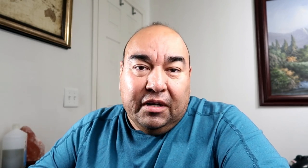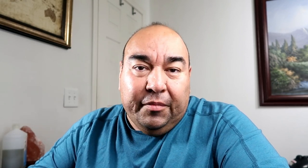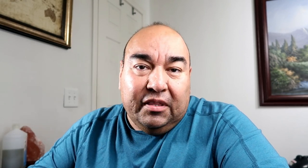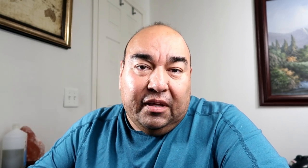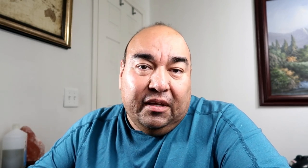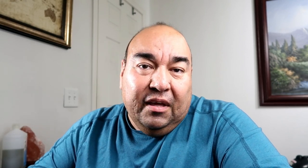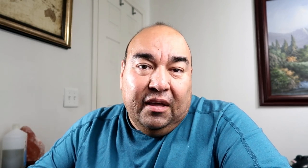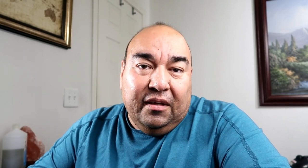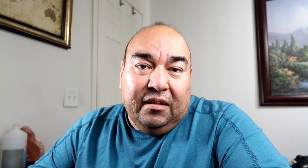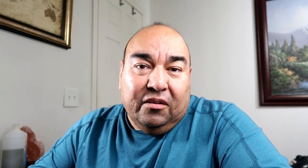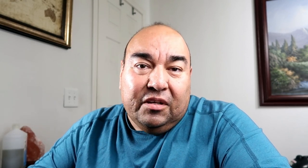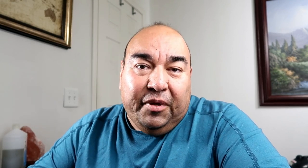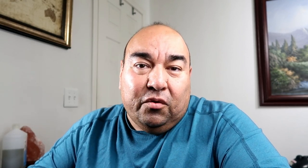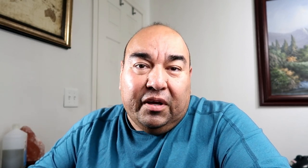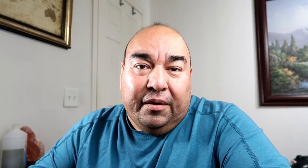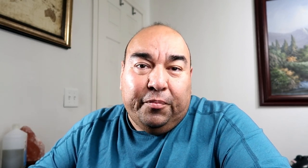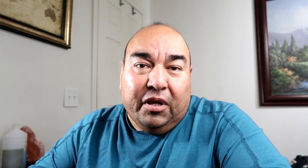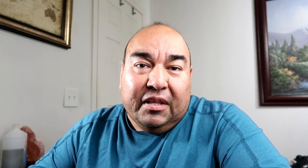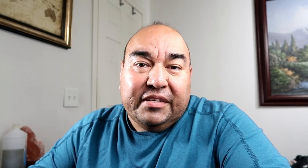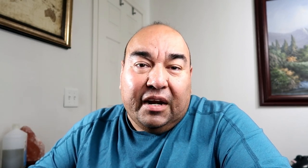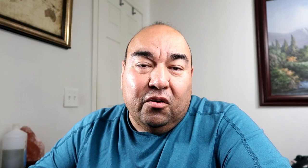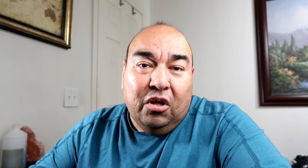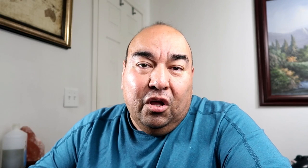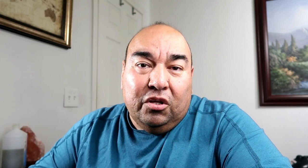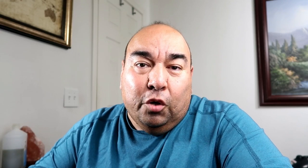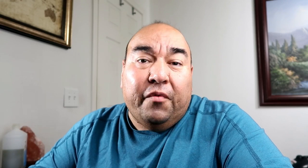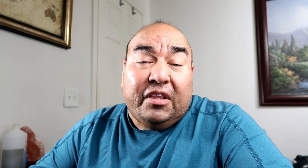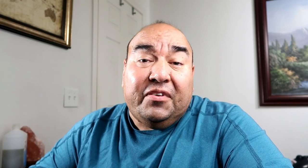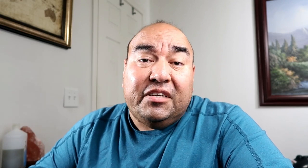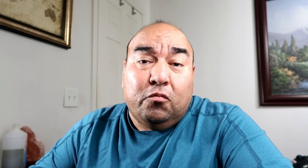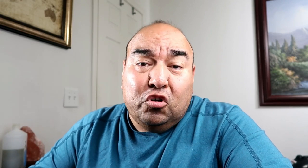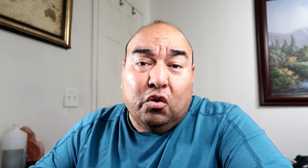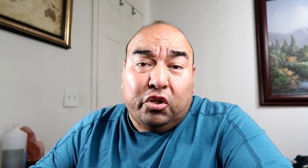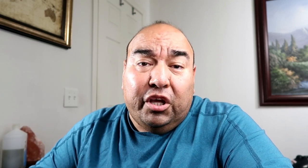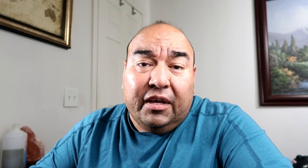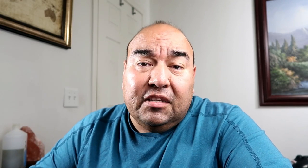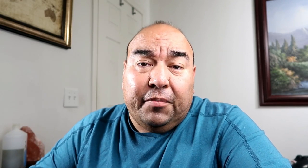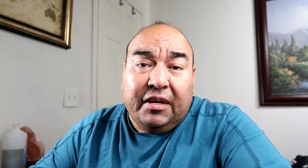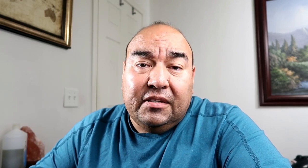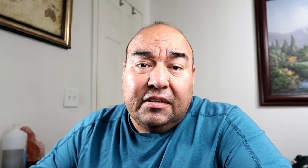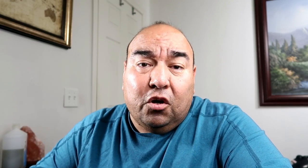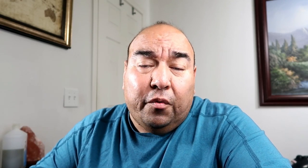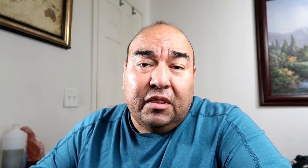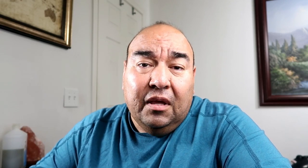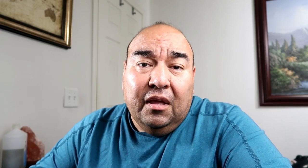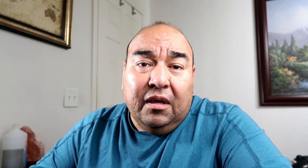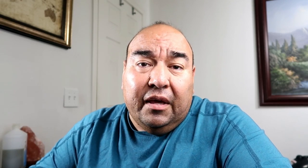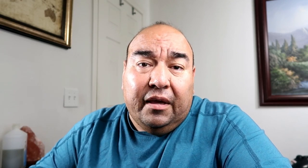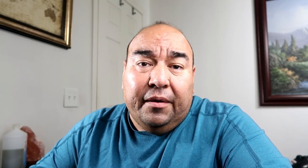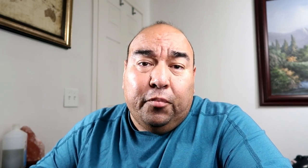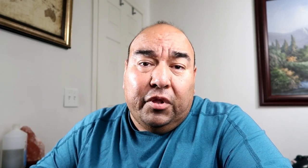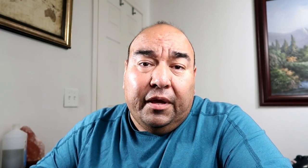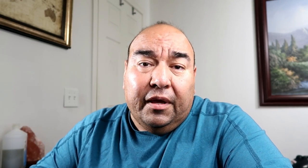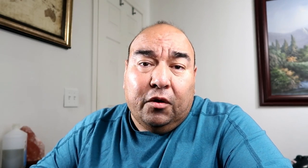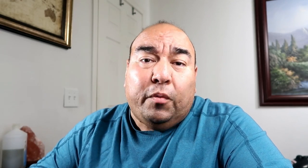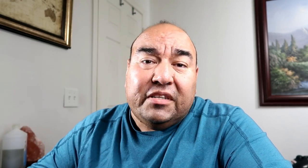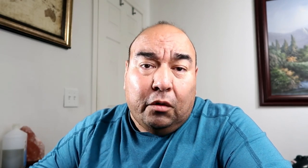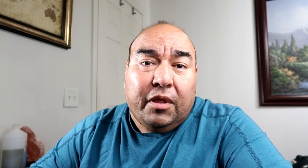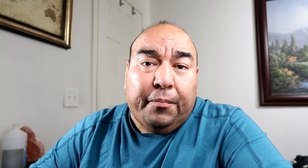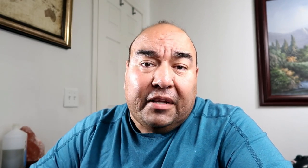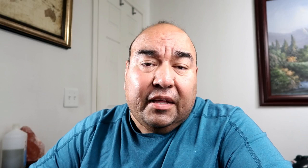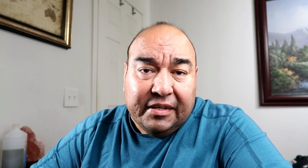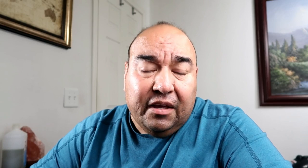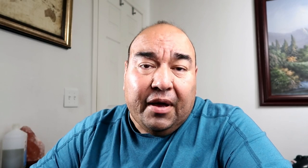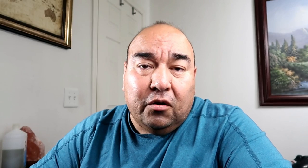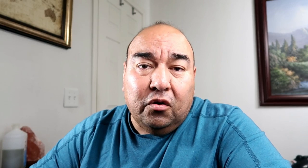aprovecharlo, realmente los invito a que puedan hacerlo. Yo me beneficié mucho cuando llegué a este país desde joven, que pude